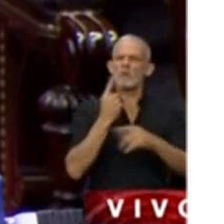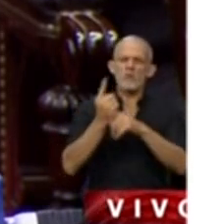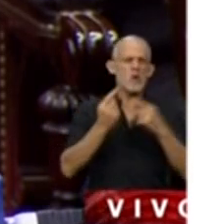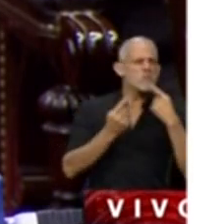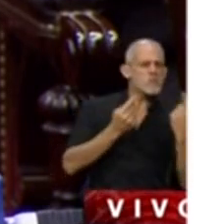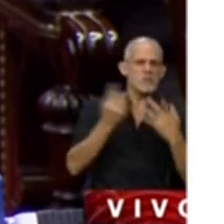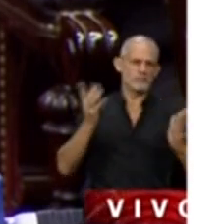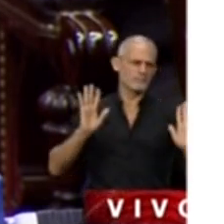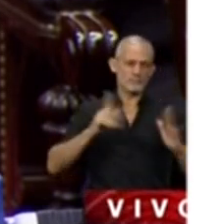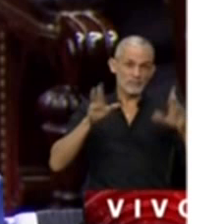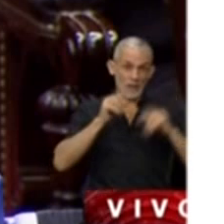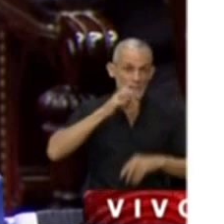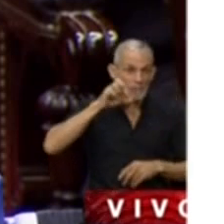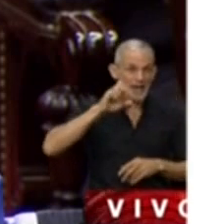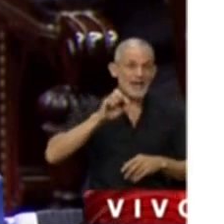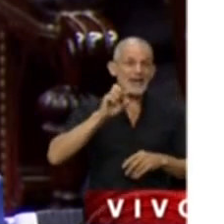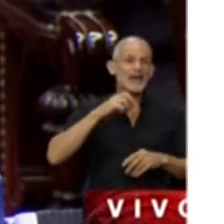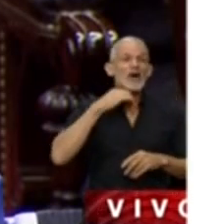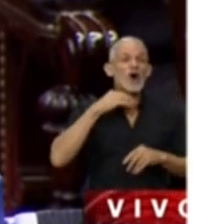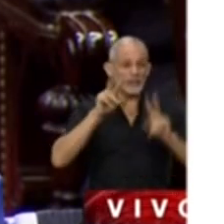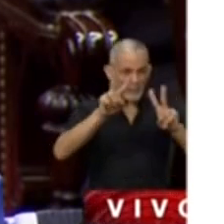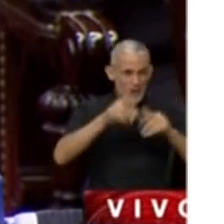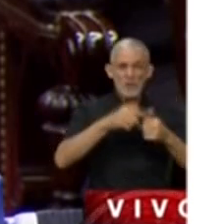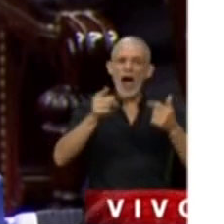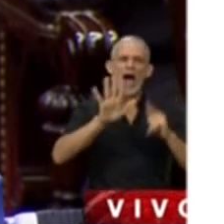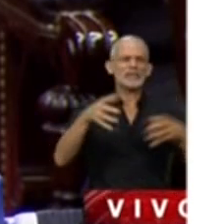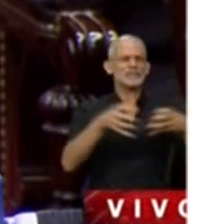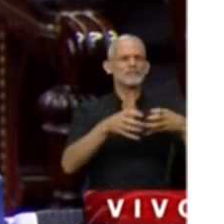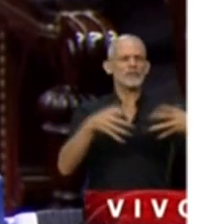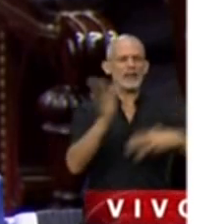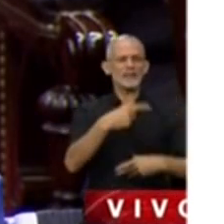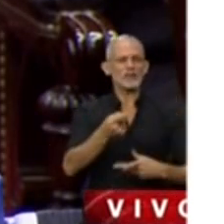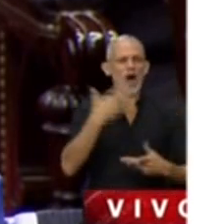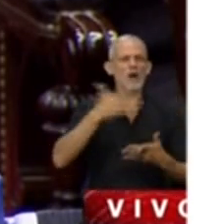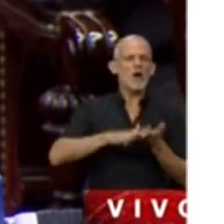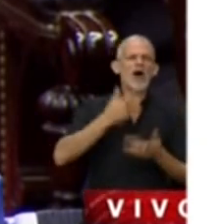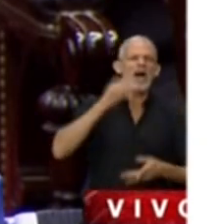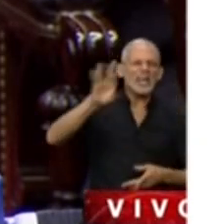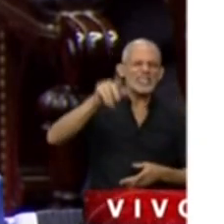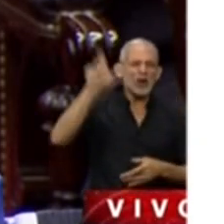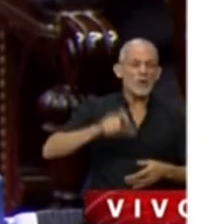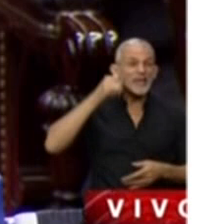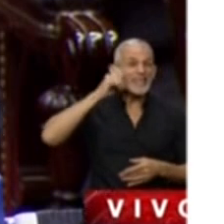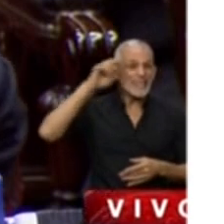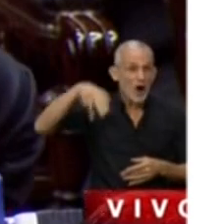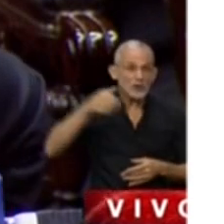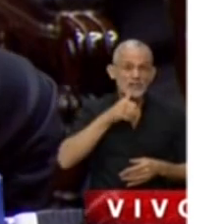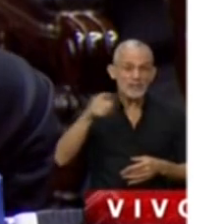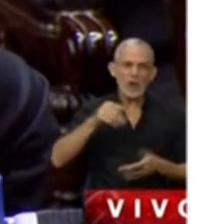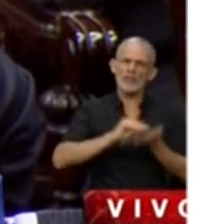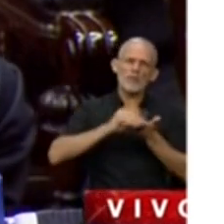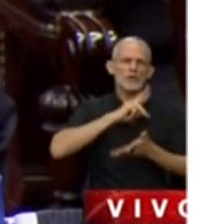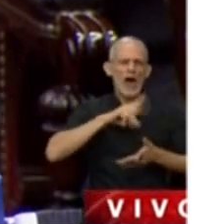es falso esto de que tenemos que meter este tema en la grieta no me parece estas veces ustedes dijeron sobre proyectos del ahora